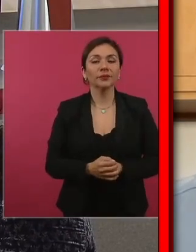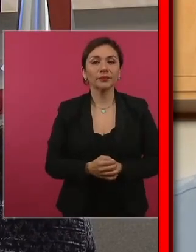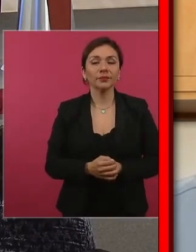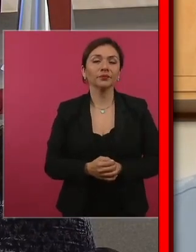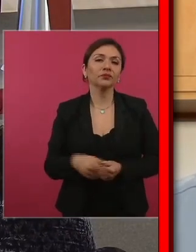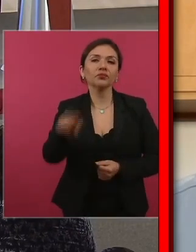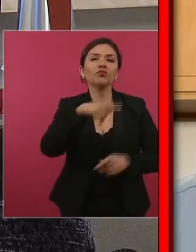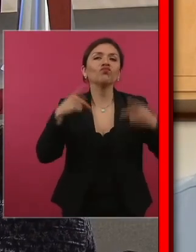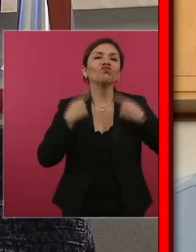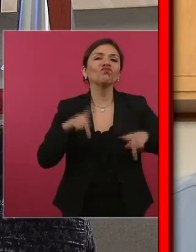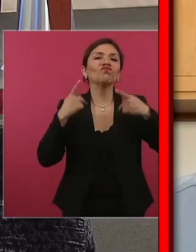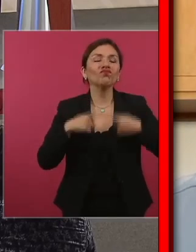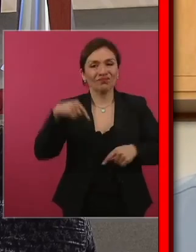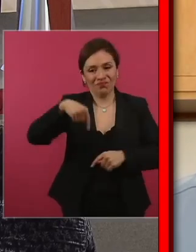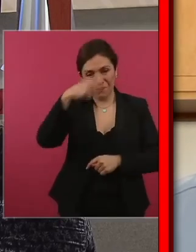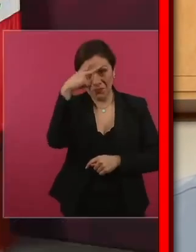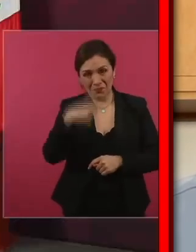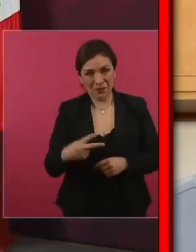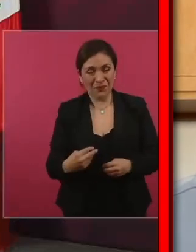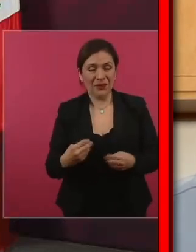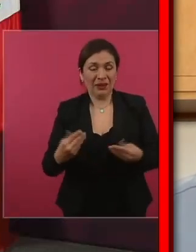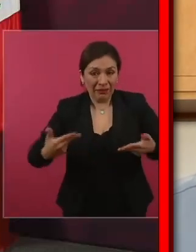hermanos paisanos migrantes